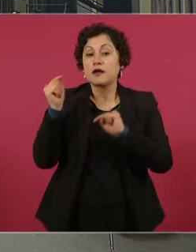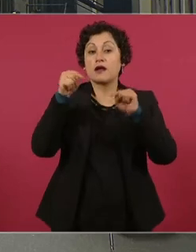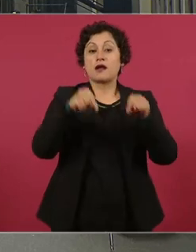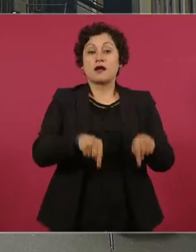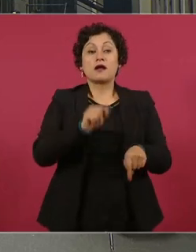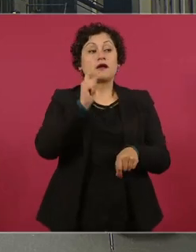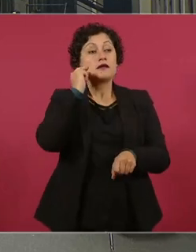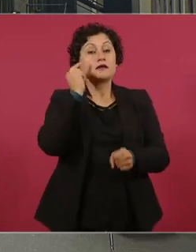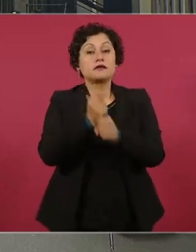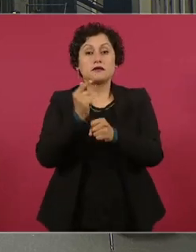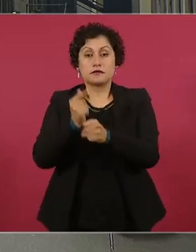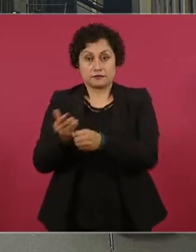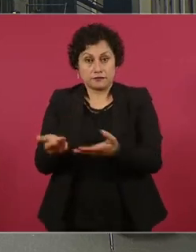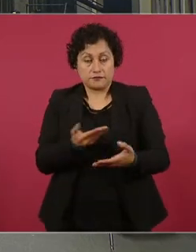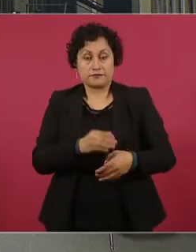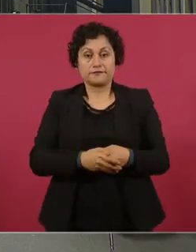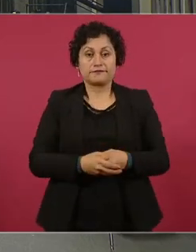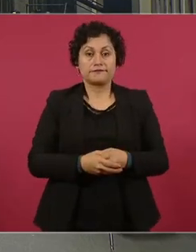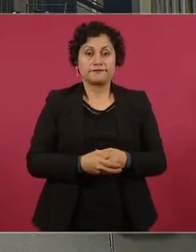Con su permiso, presidente.